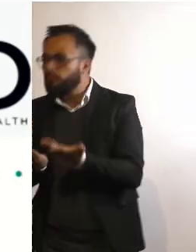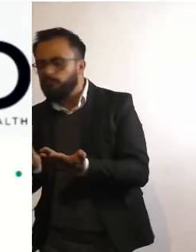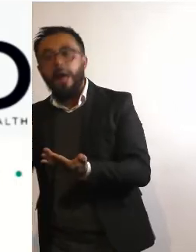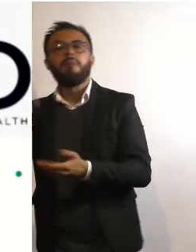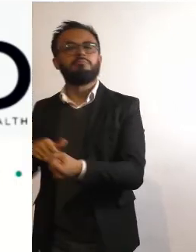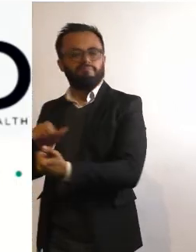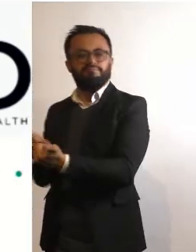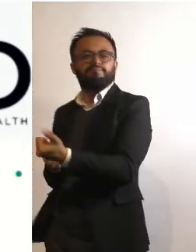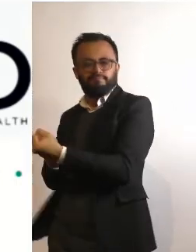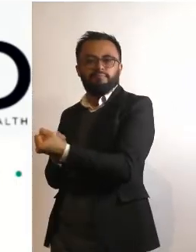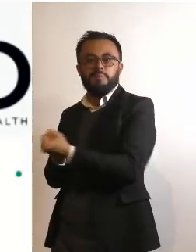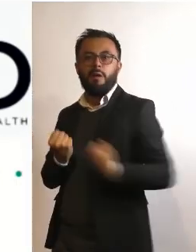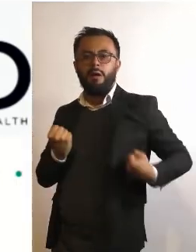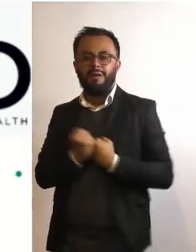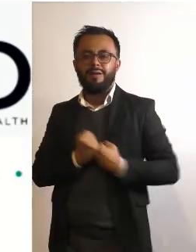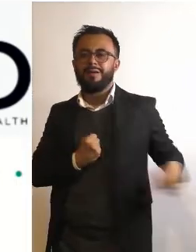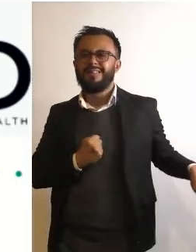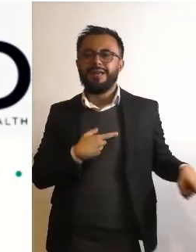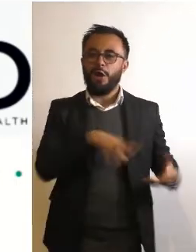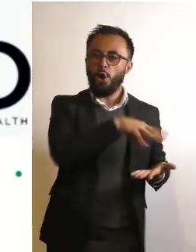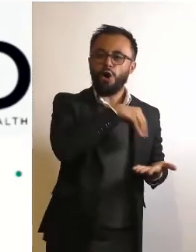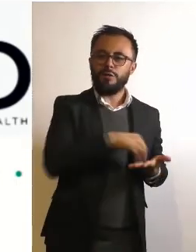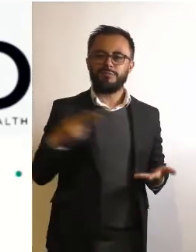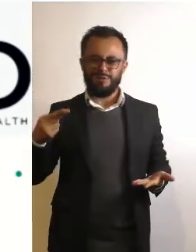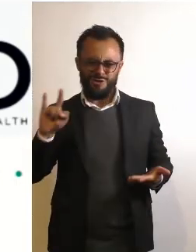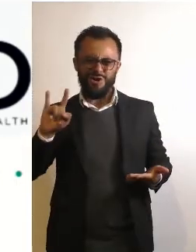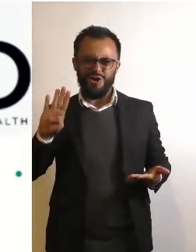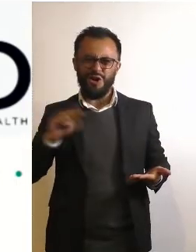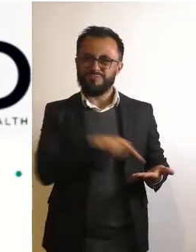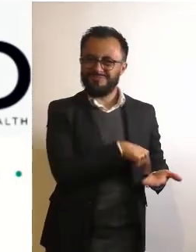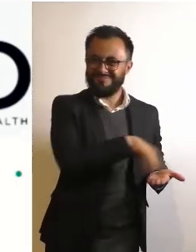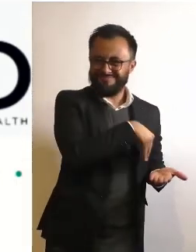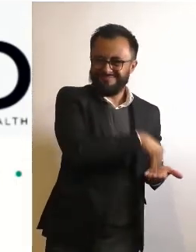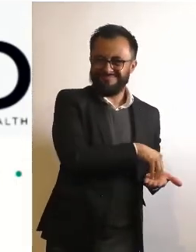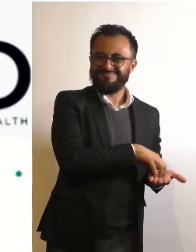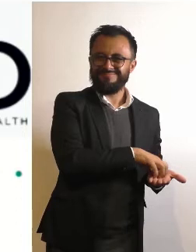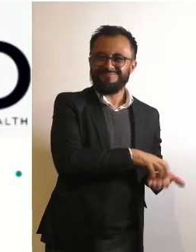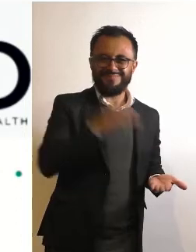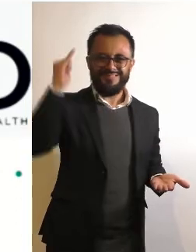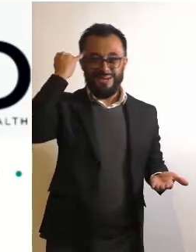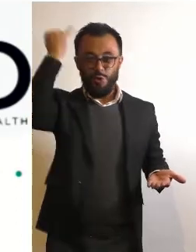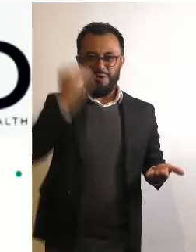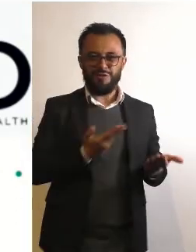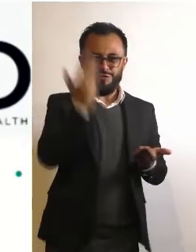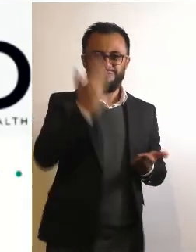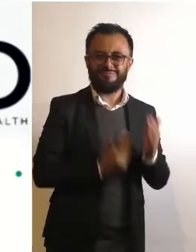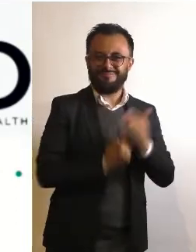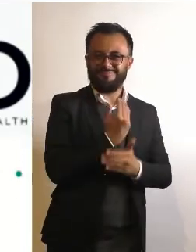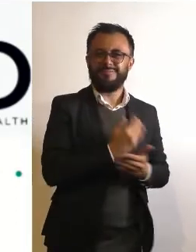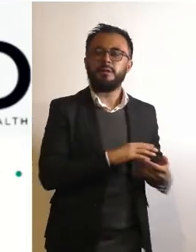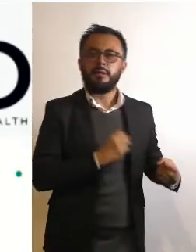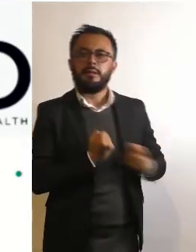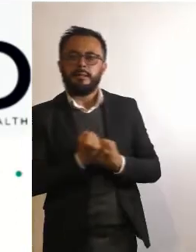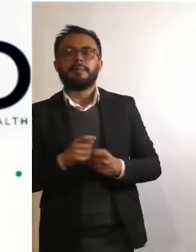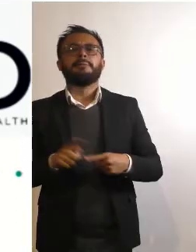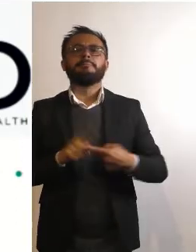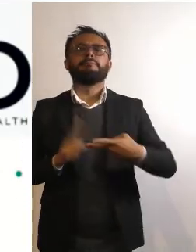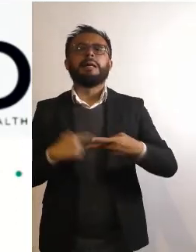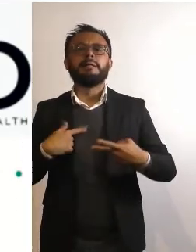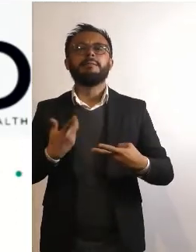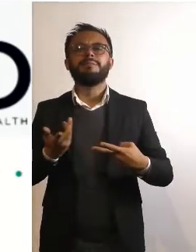procesos. Apoyamos el desarrollo e implementación de los temas relacionados con telesalud,